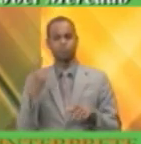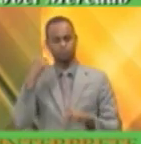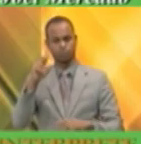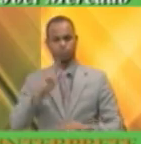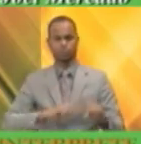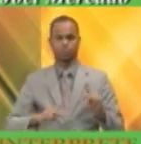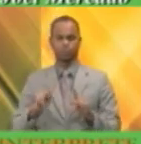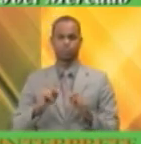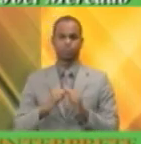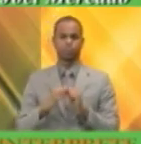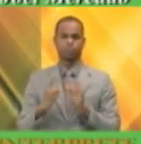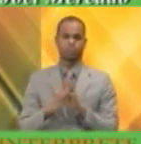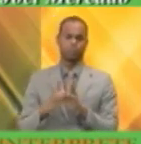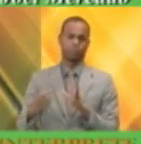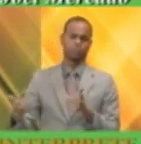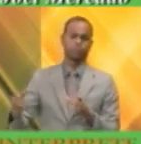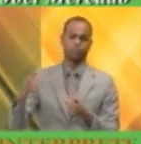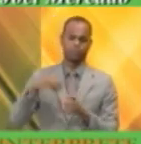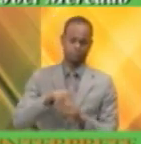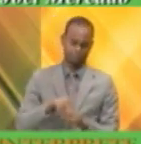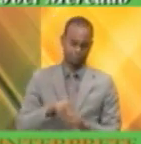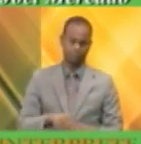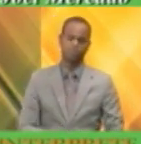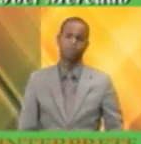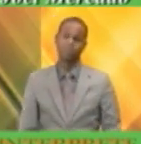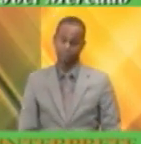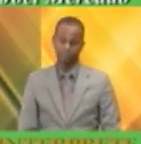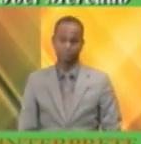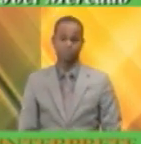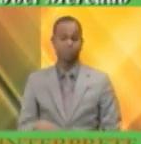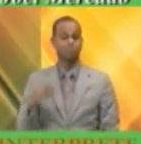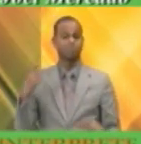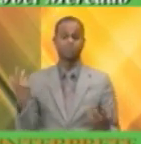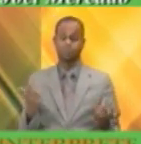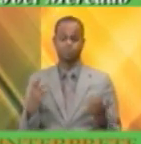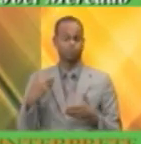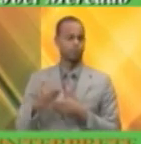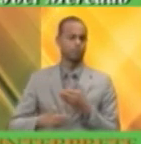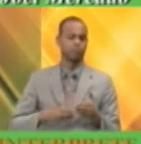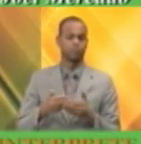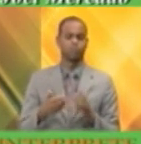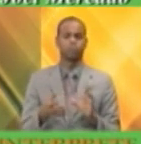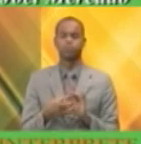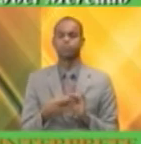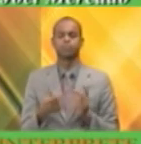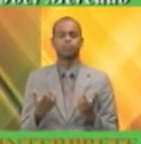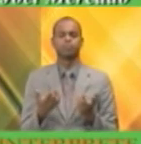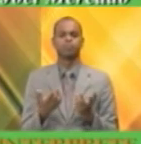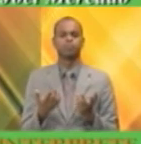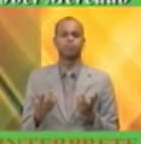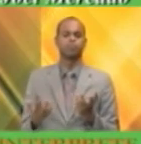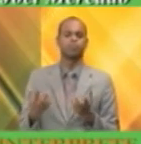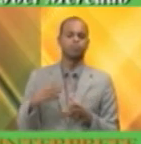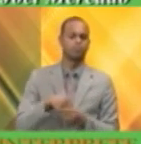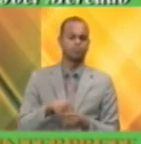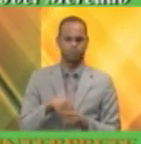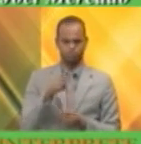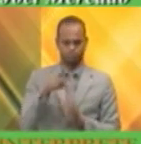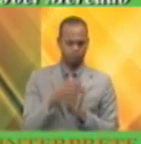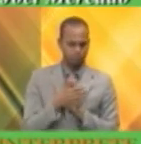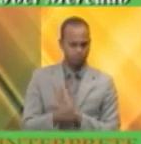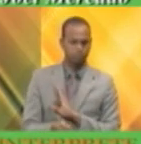con discapacidad dentro de esos procesos, que son los procesos de que se incluyan. Oye, tú eres